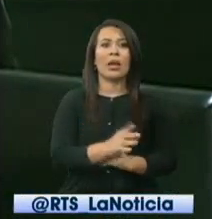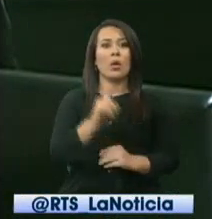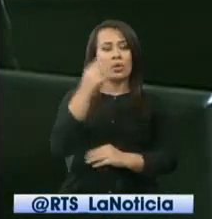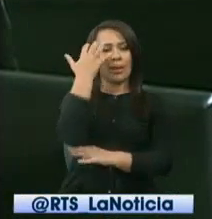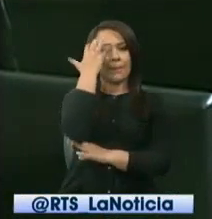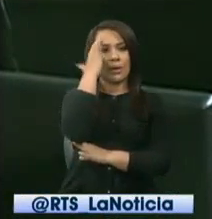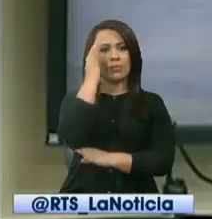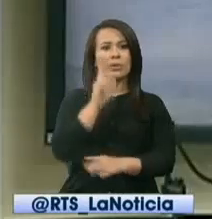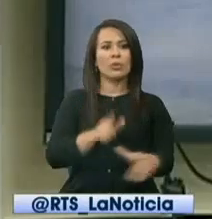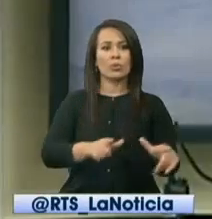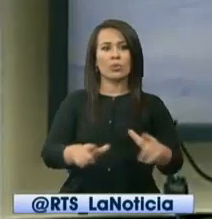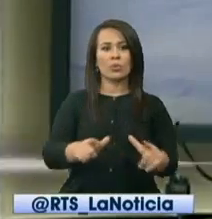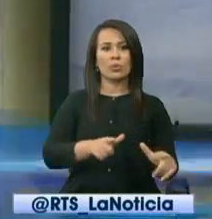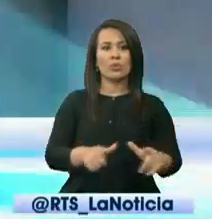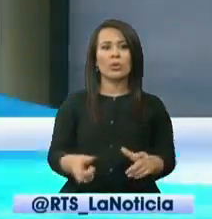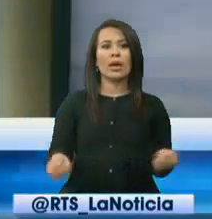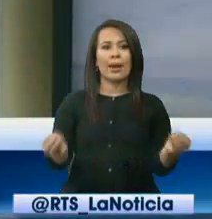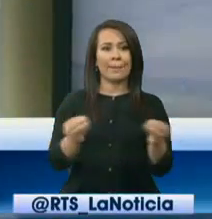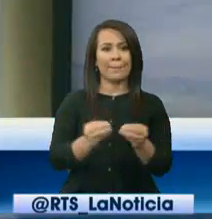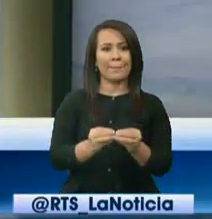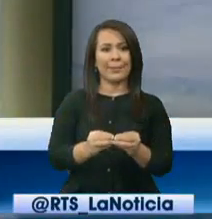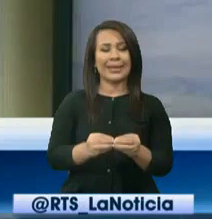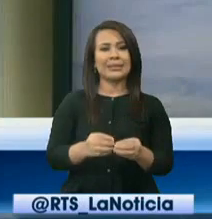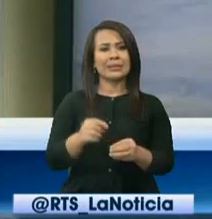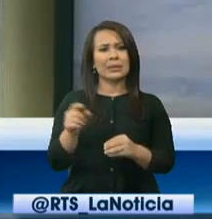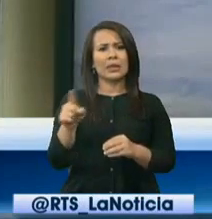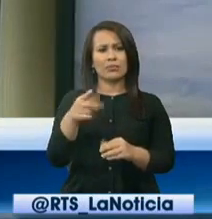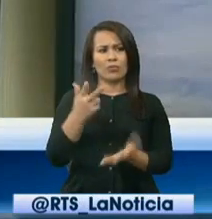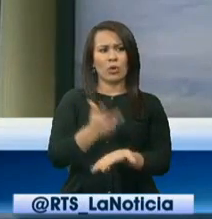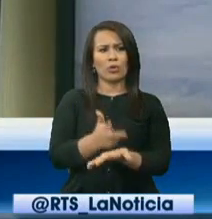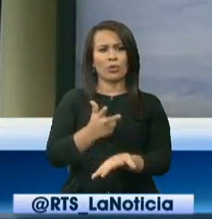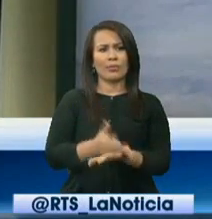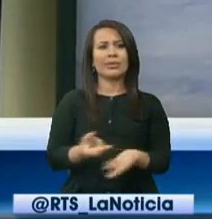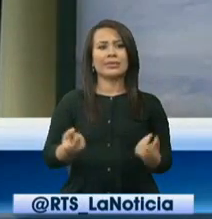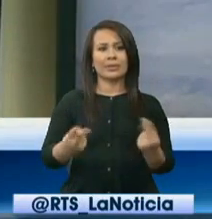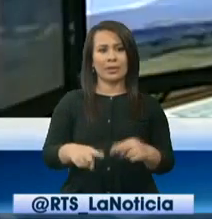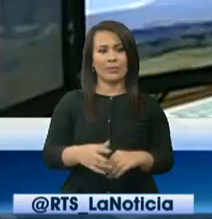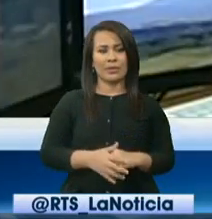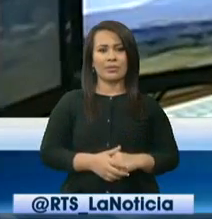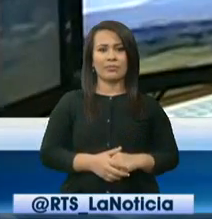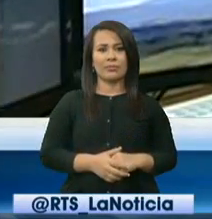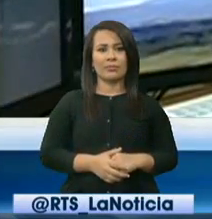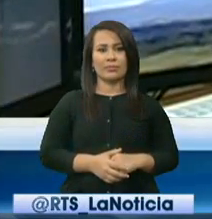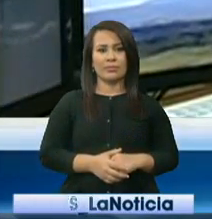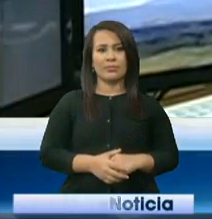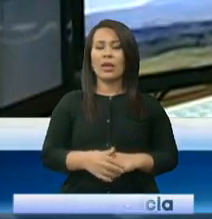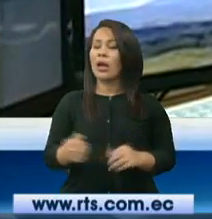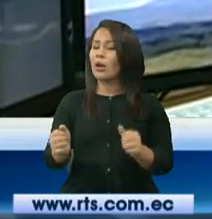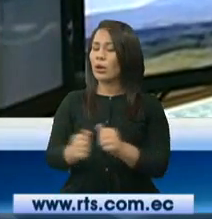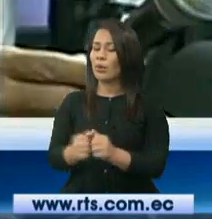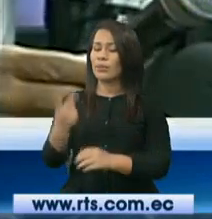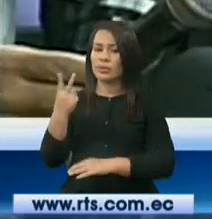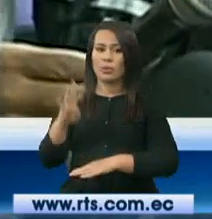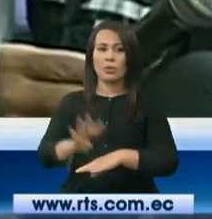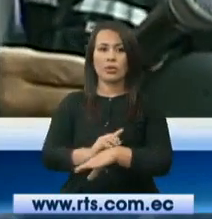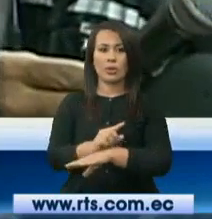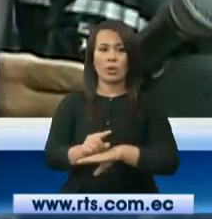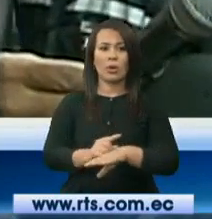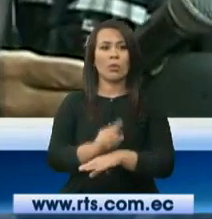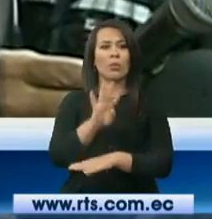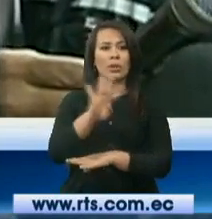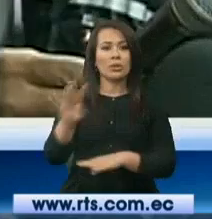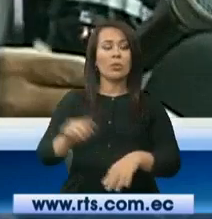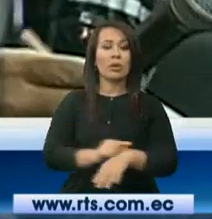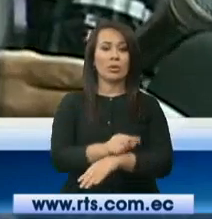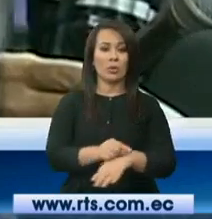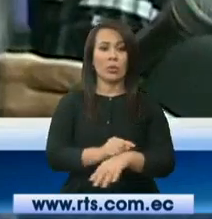esta sala es monitorear el volcán Cotopaxi los 365 días del año, las 24 horas del día. Seguimos